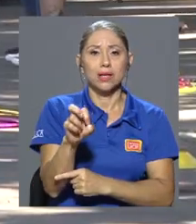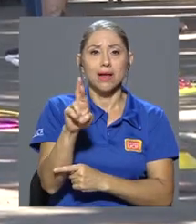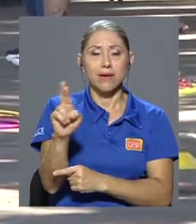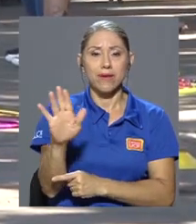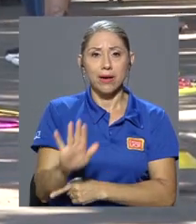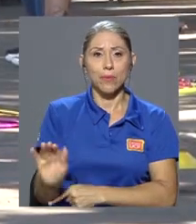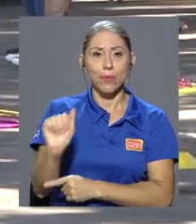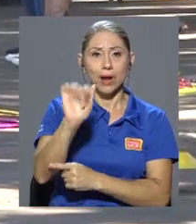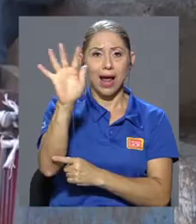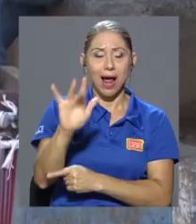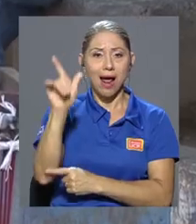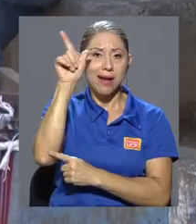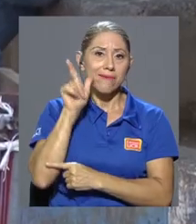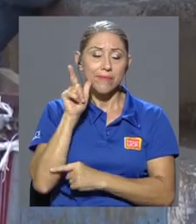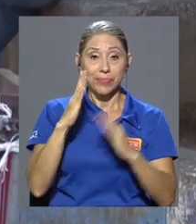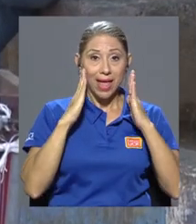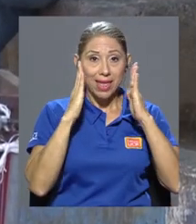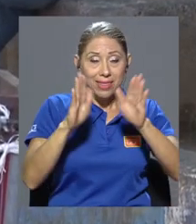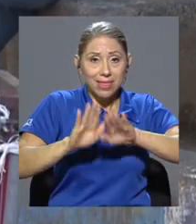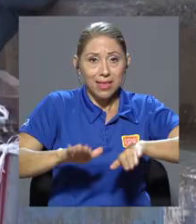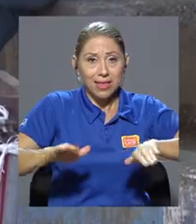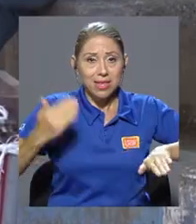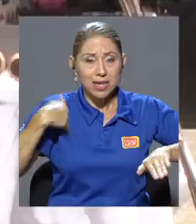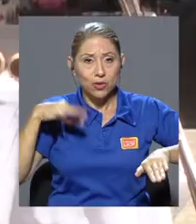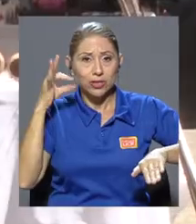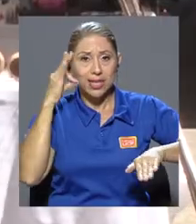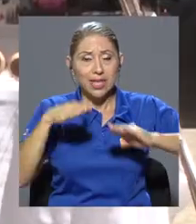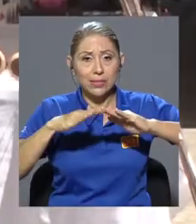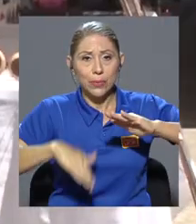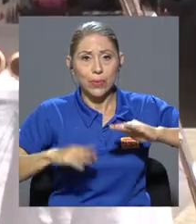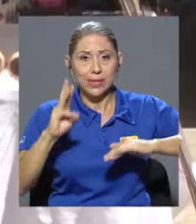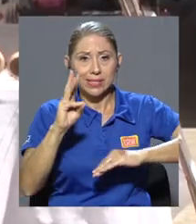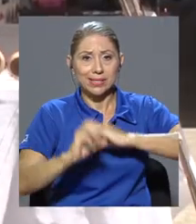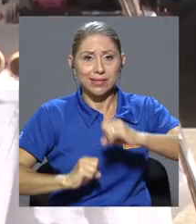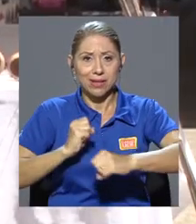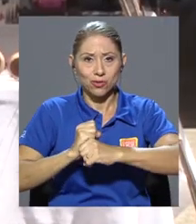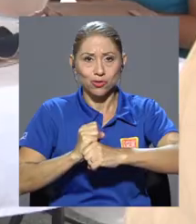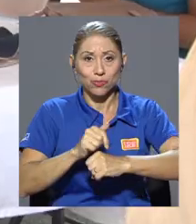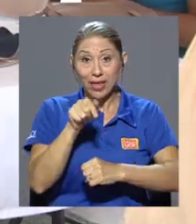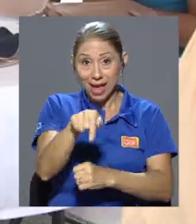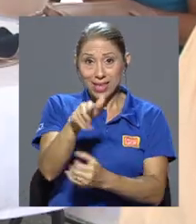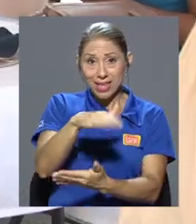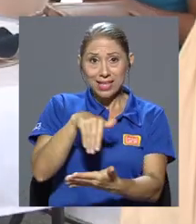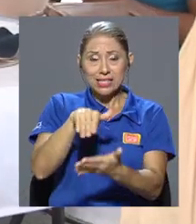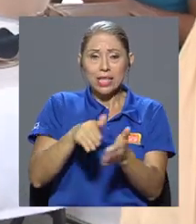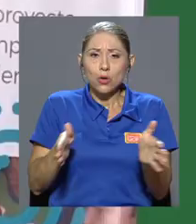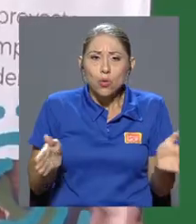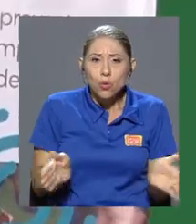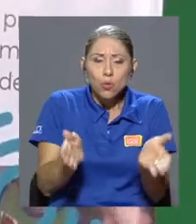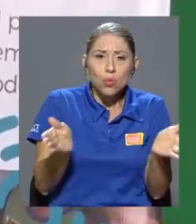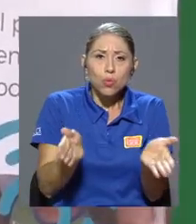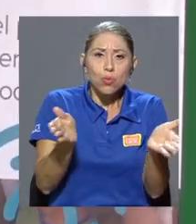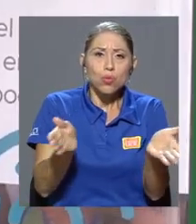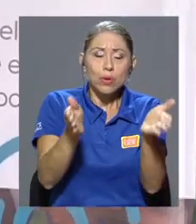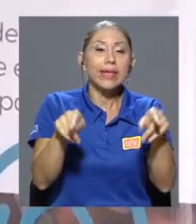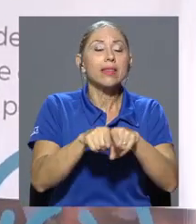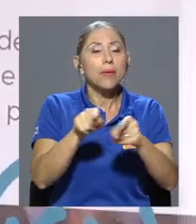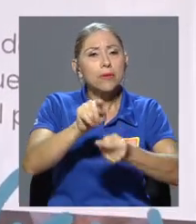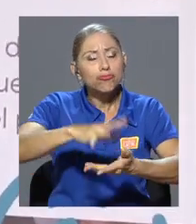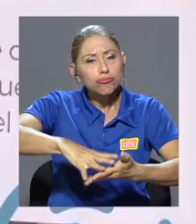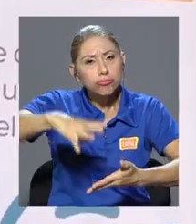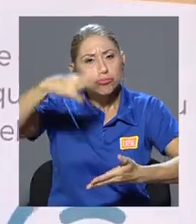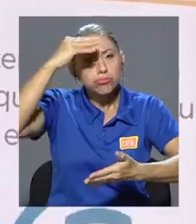en la sede del caribe que atiende a niños y niñas menores de 6 años en el centro se les brinda estimulación y una